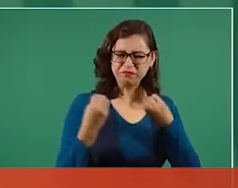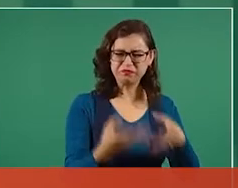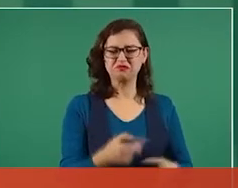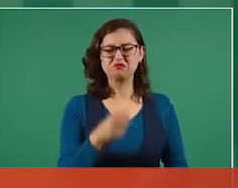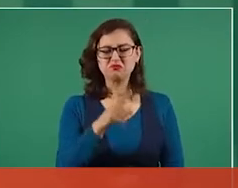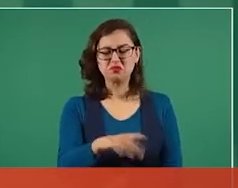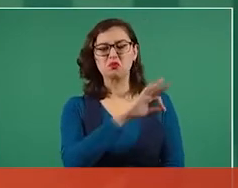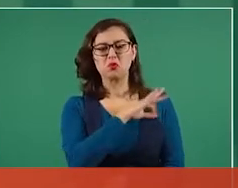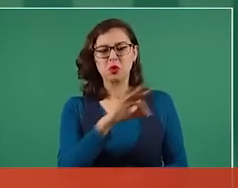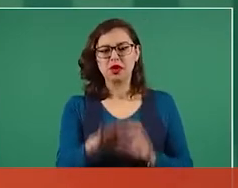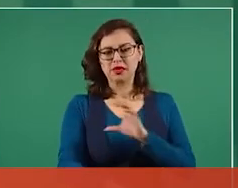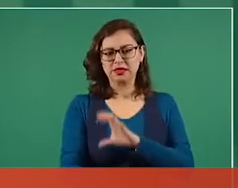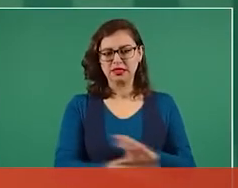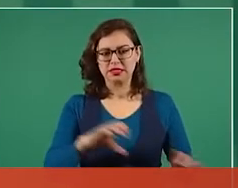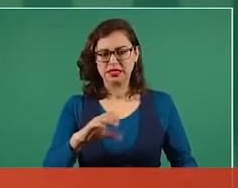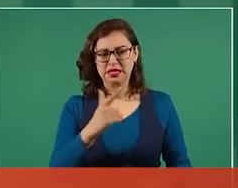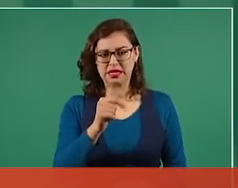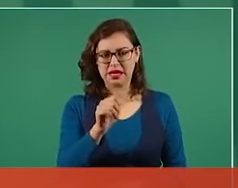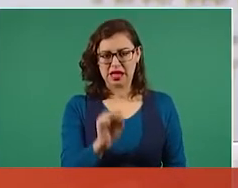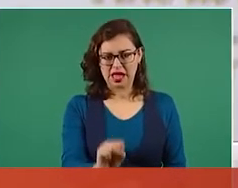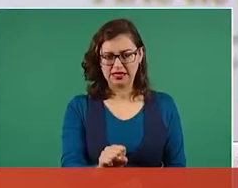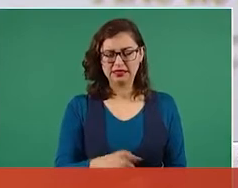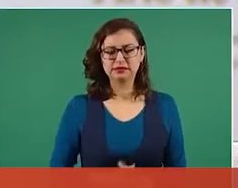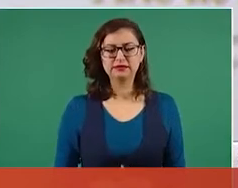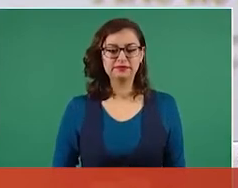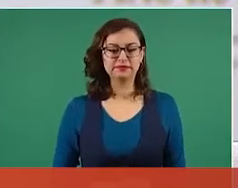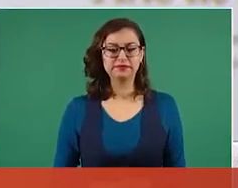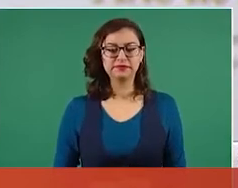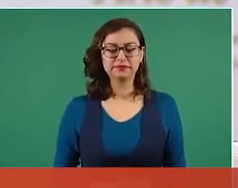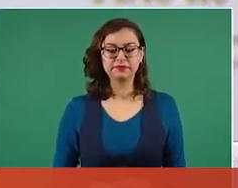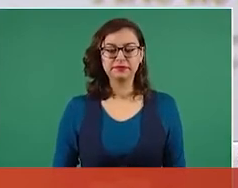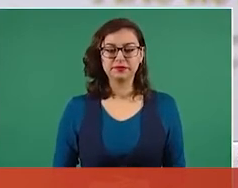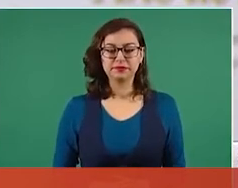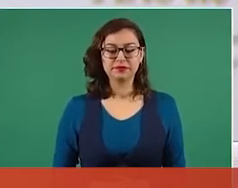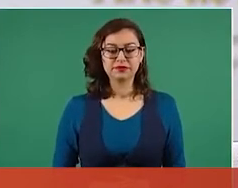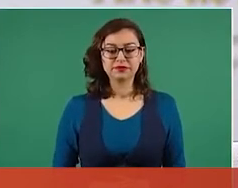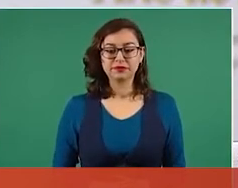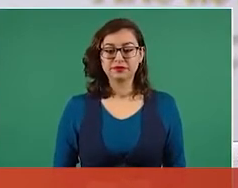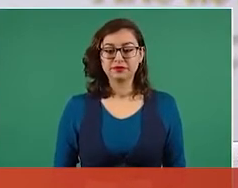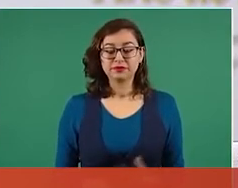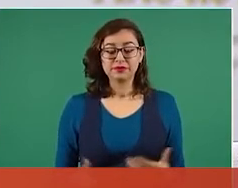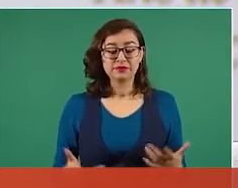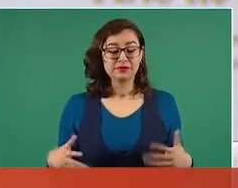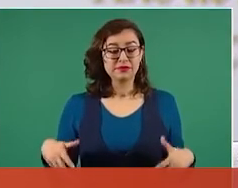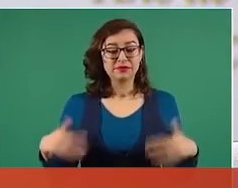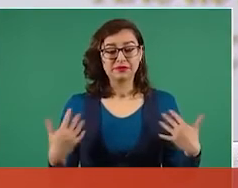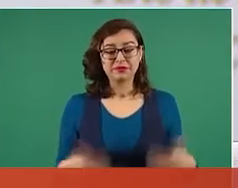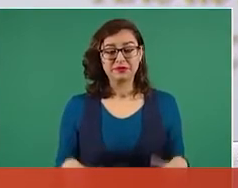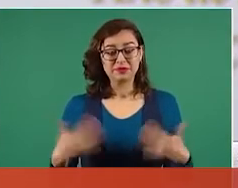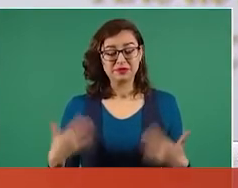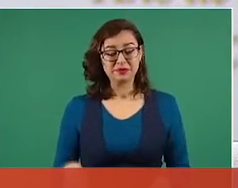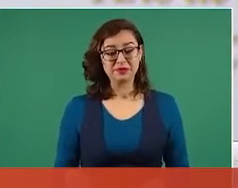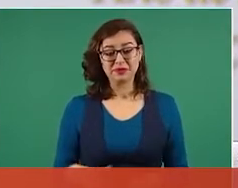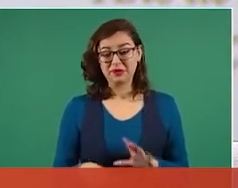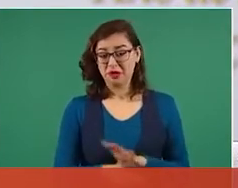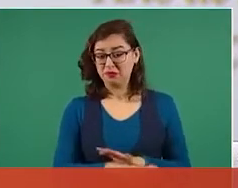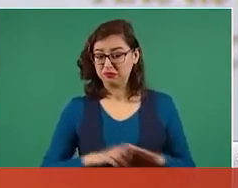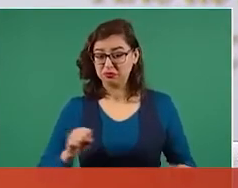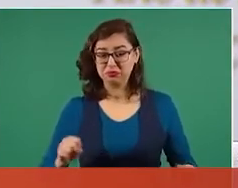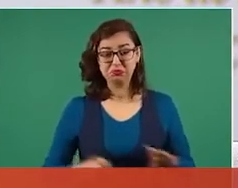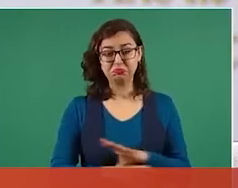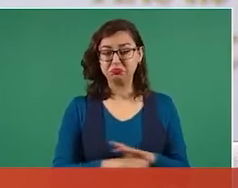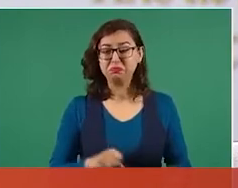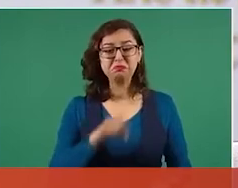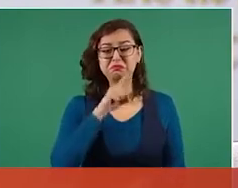de gas en la cuenca de Burgos. No se extrajo más gas, pero